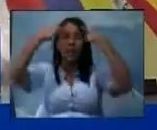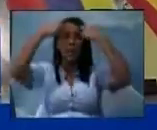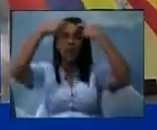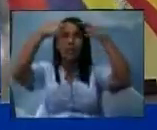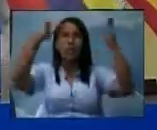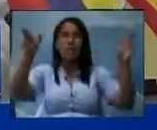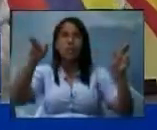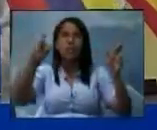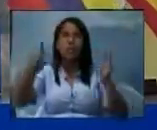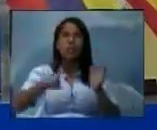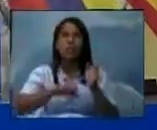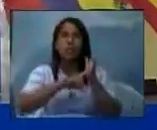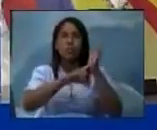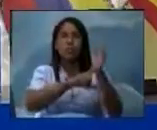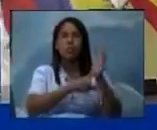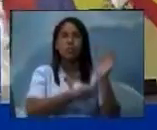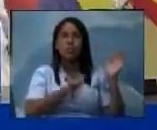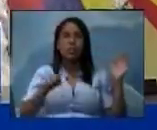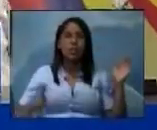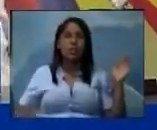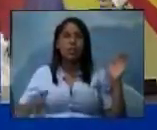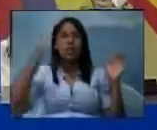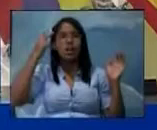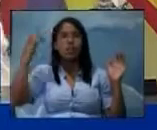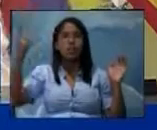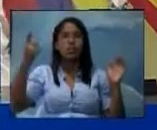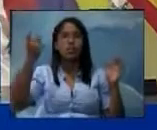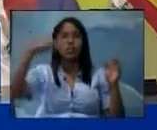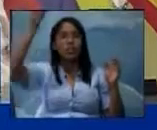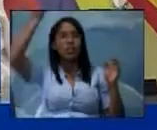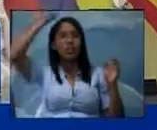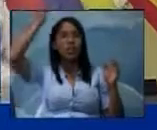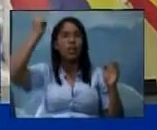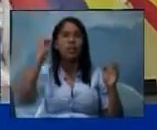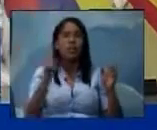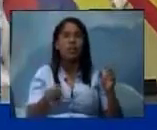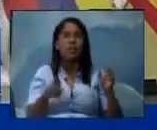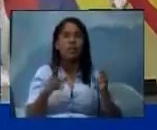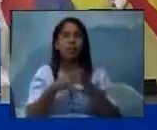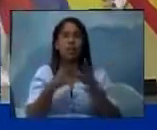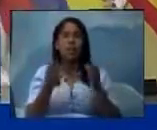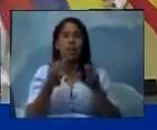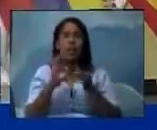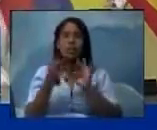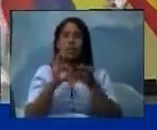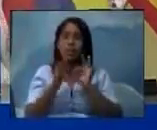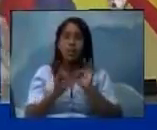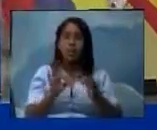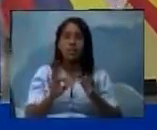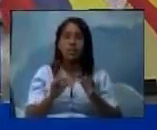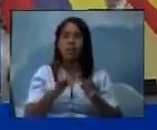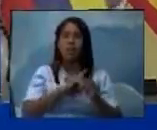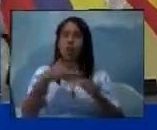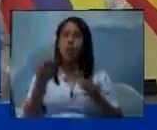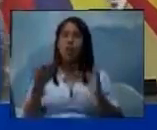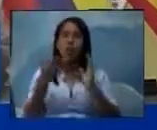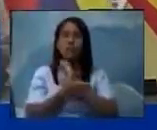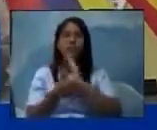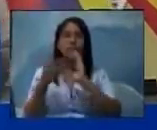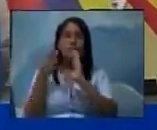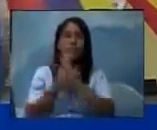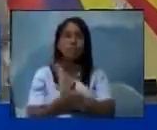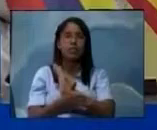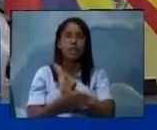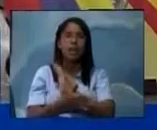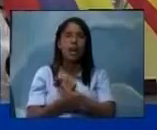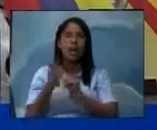revelación, le mostró el Señor el sueño del rey y también la interpretación, lo que